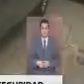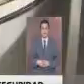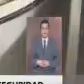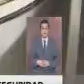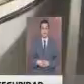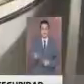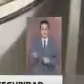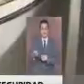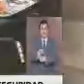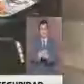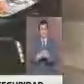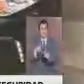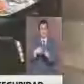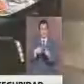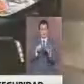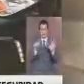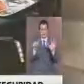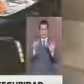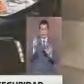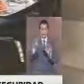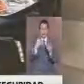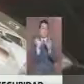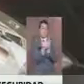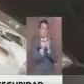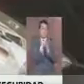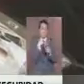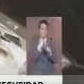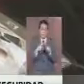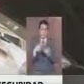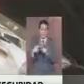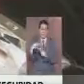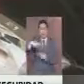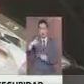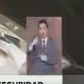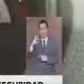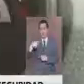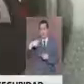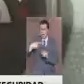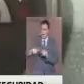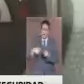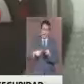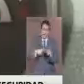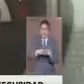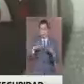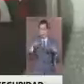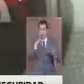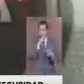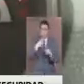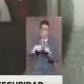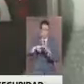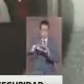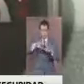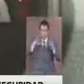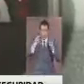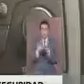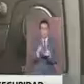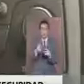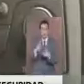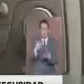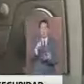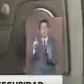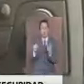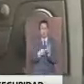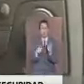Un mercado compuesto por más de 64 marcas y un sinfín de modelos, colores, tamaños, precios y tecnología. La eliminación de los